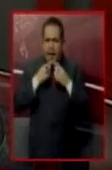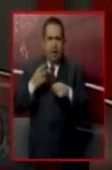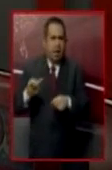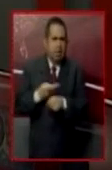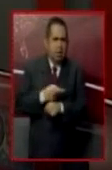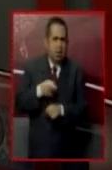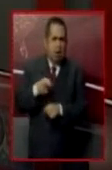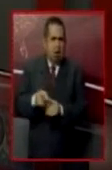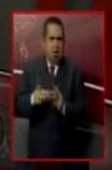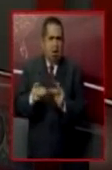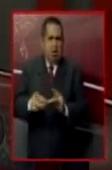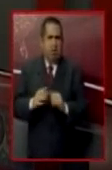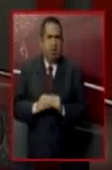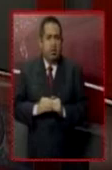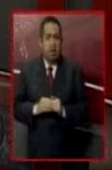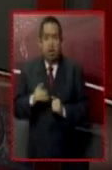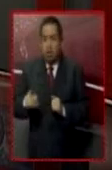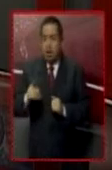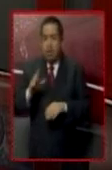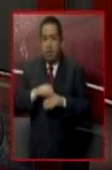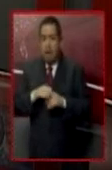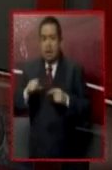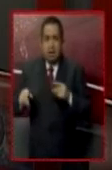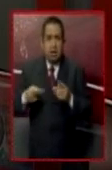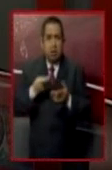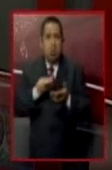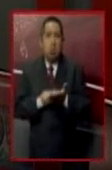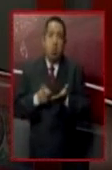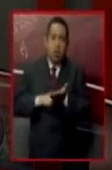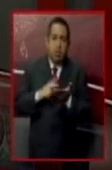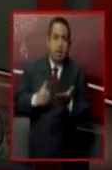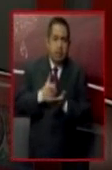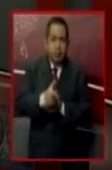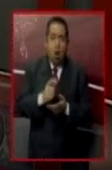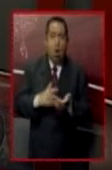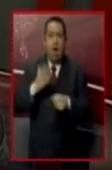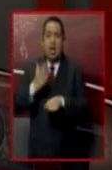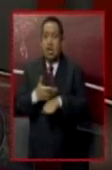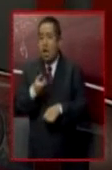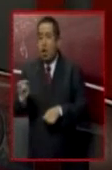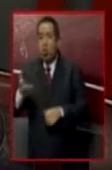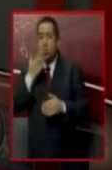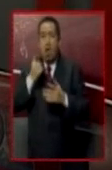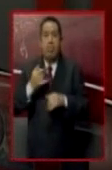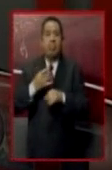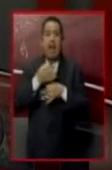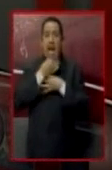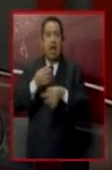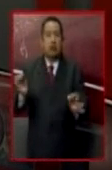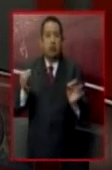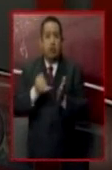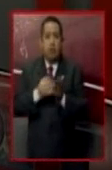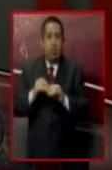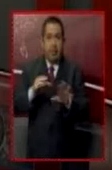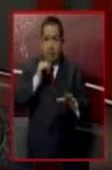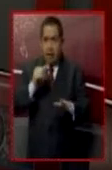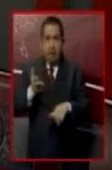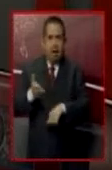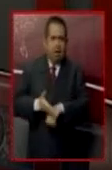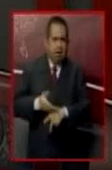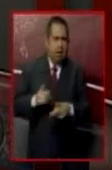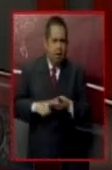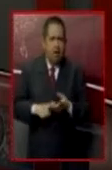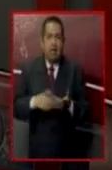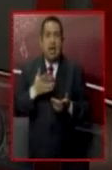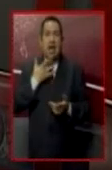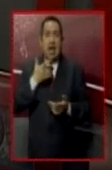bebidas azucaradas, el fondo de aportaciones múltiples, las sanciones a los contribuyentes que no presenten declaración informativa y el movimiento del precio